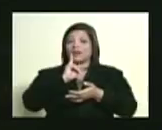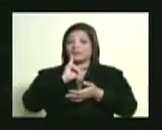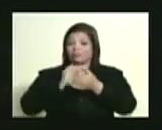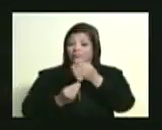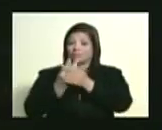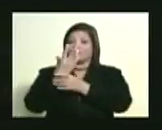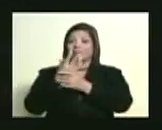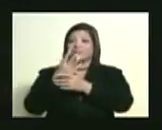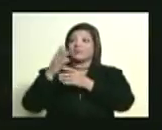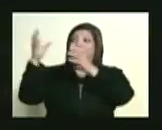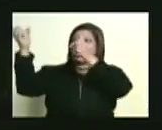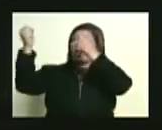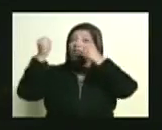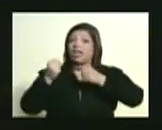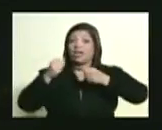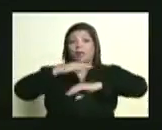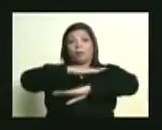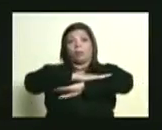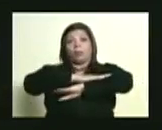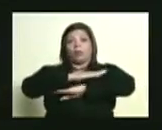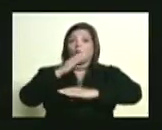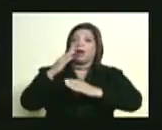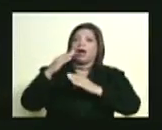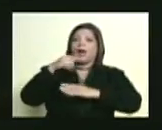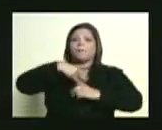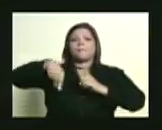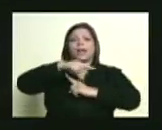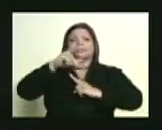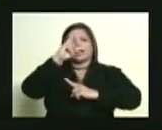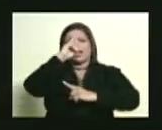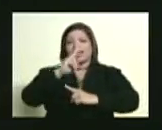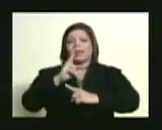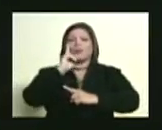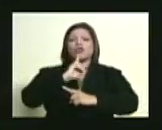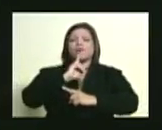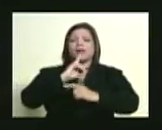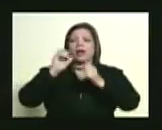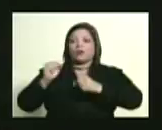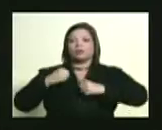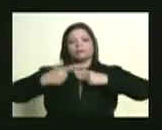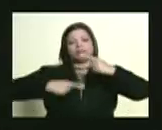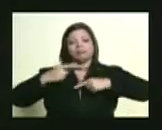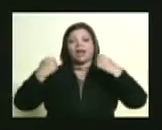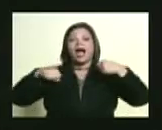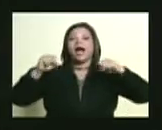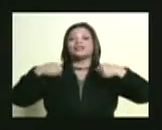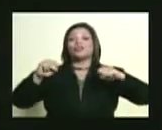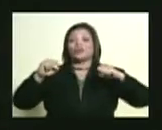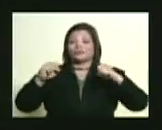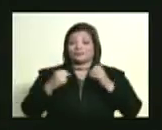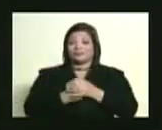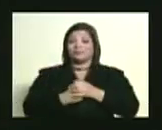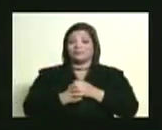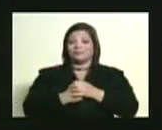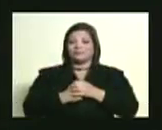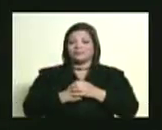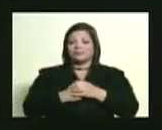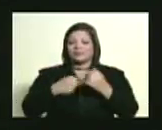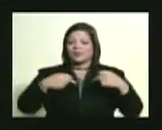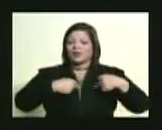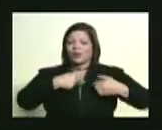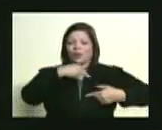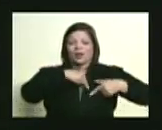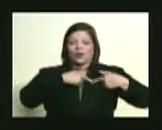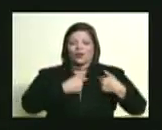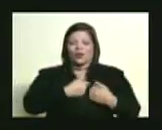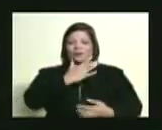lo bajó de esa estatua de la Plaza Bolívar. Creo que de alguna manera llevar Alí en nuestro pecho